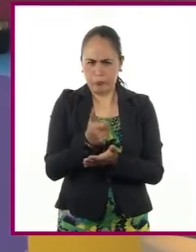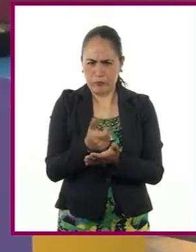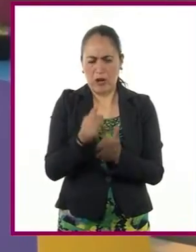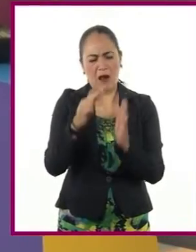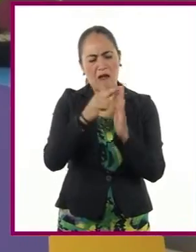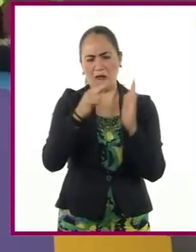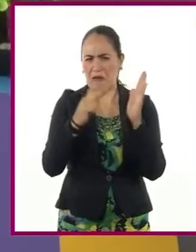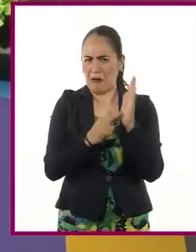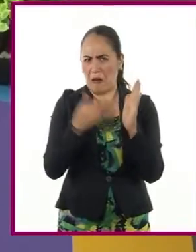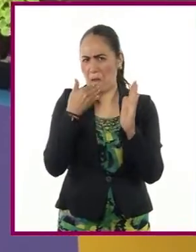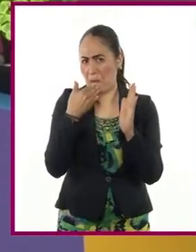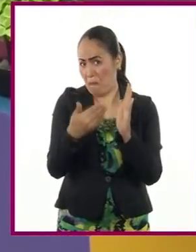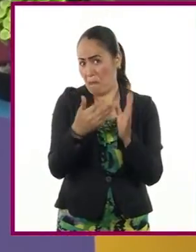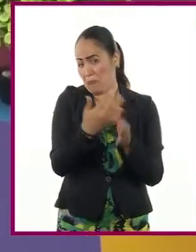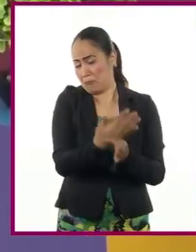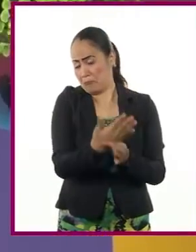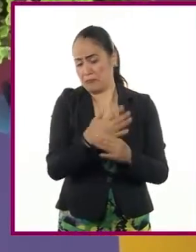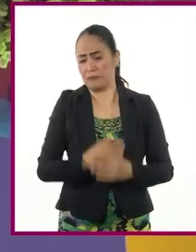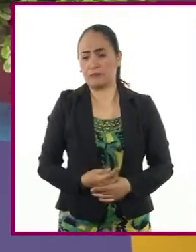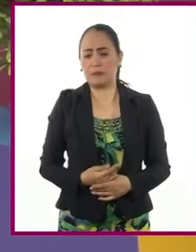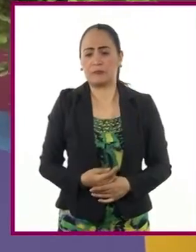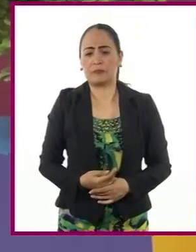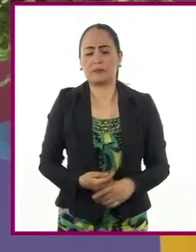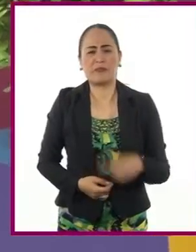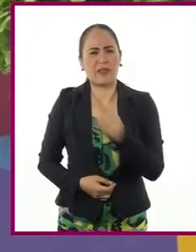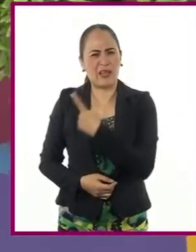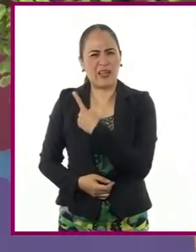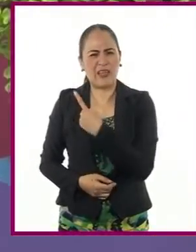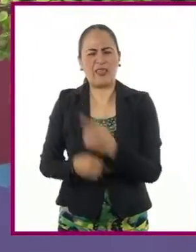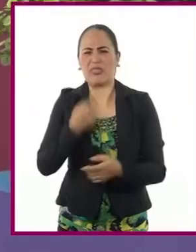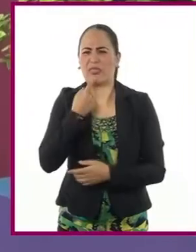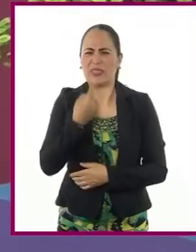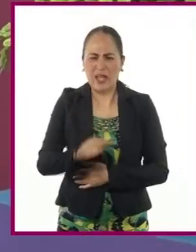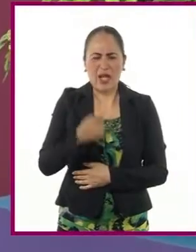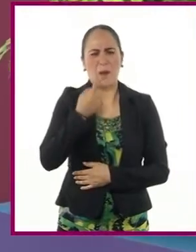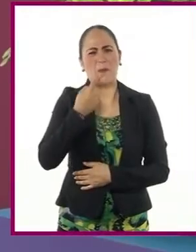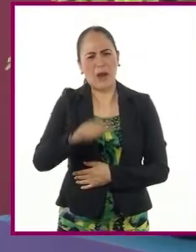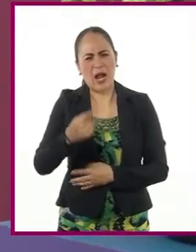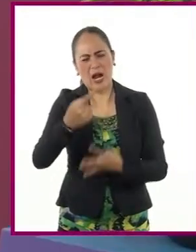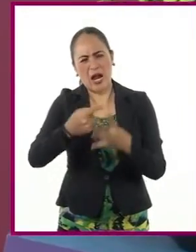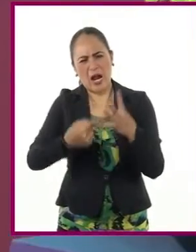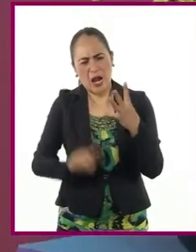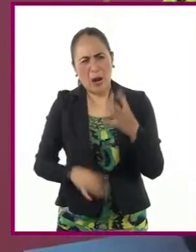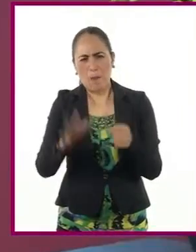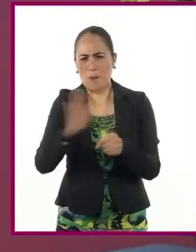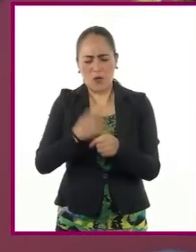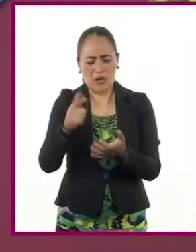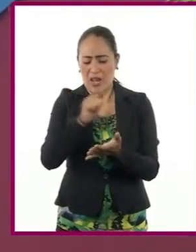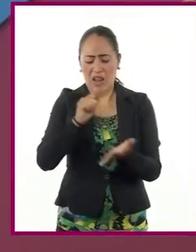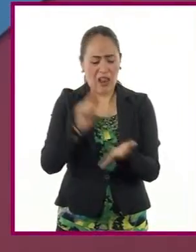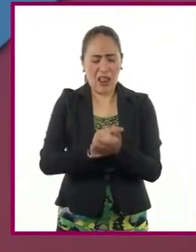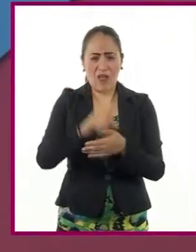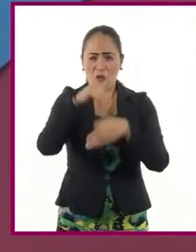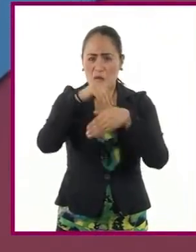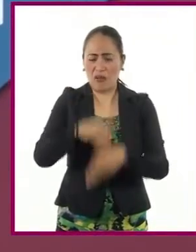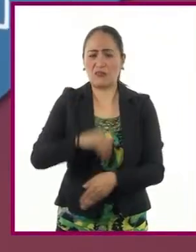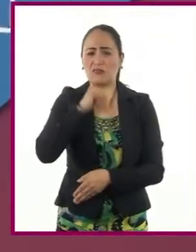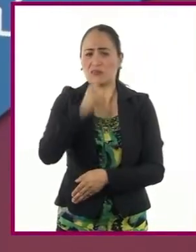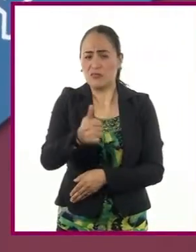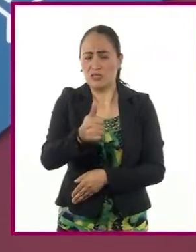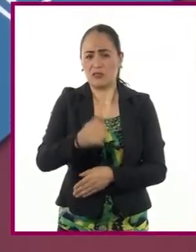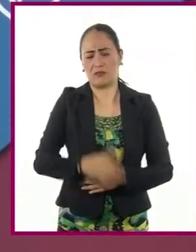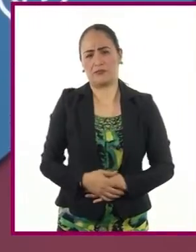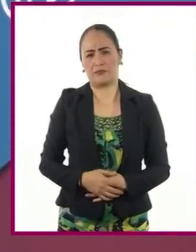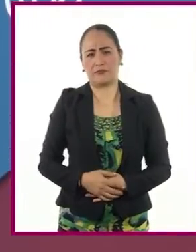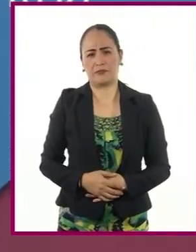reglamentado, aunque provocó muchas quejas debido al incumplimiento de la legislación. Para ampliar